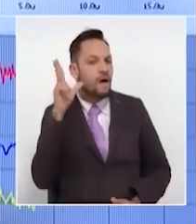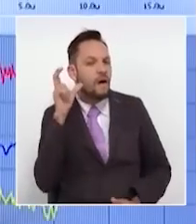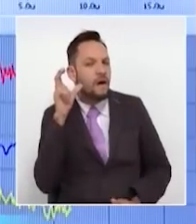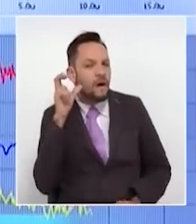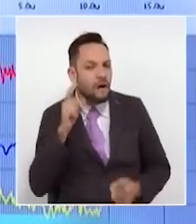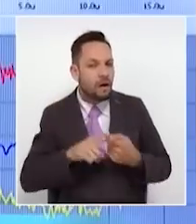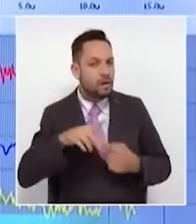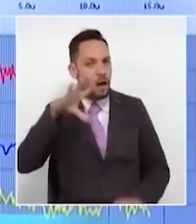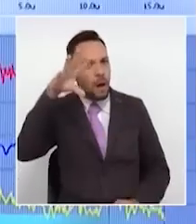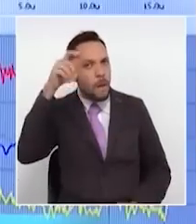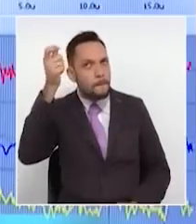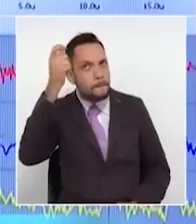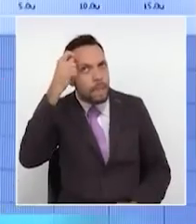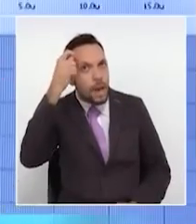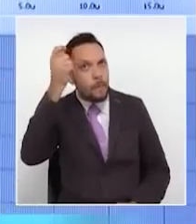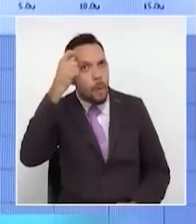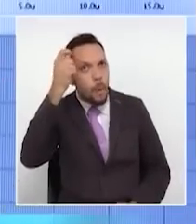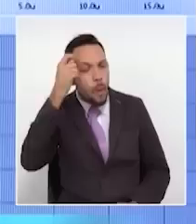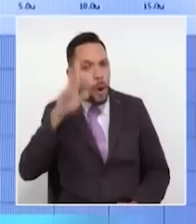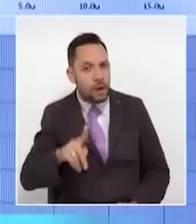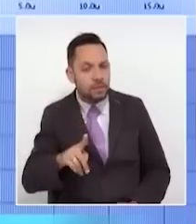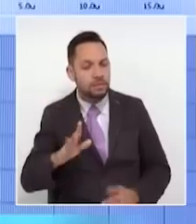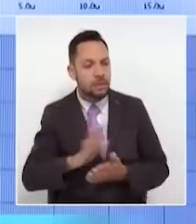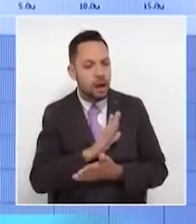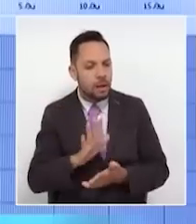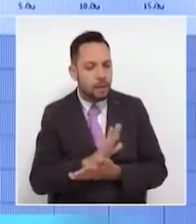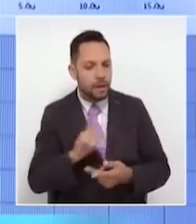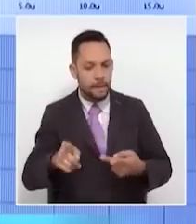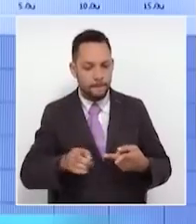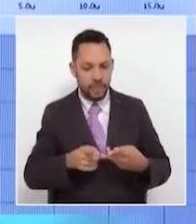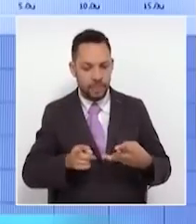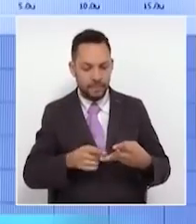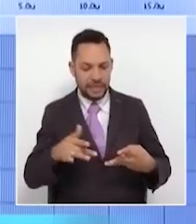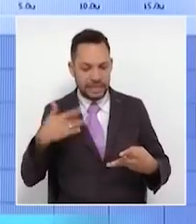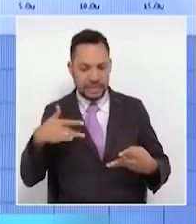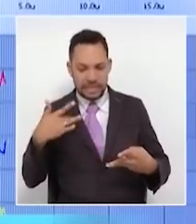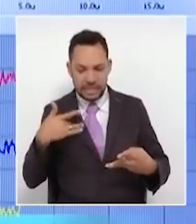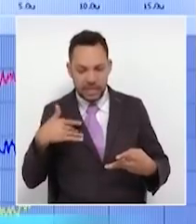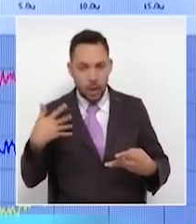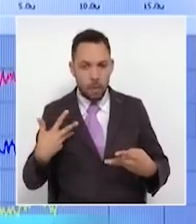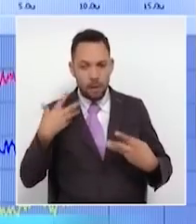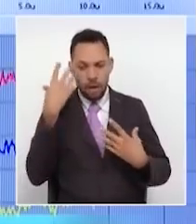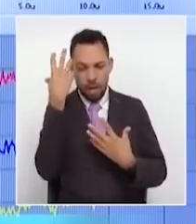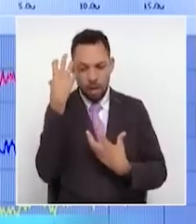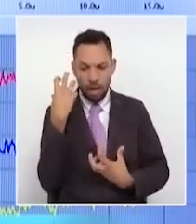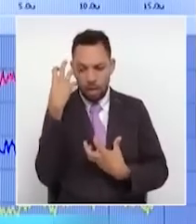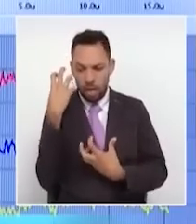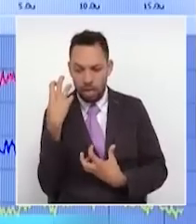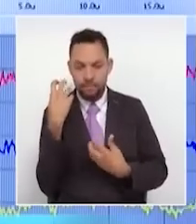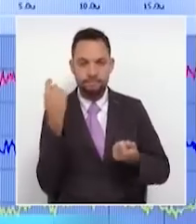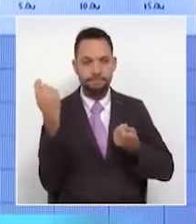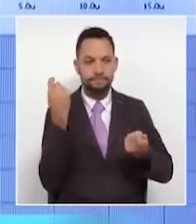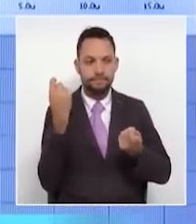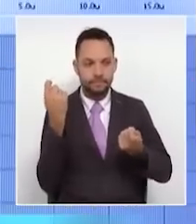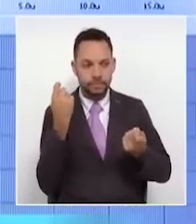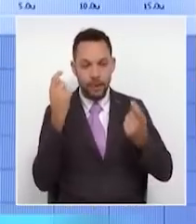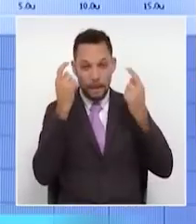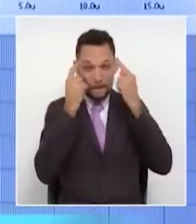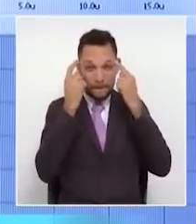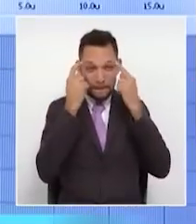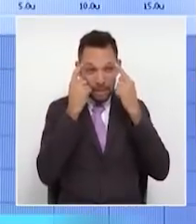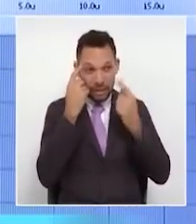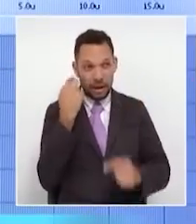determina mucho la parte emocional si es una persona estresada si es una persona que tiene pensamientos repetitivos